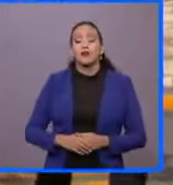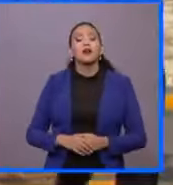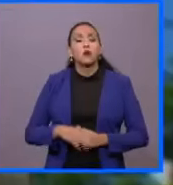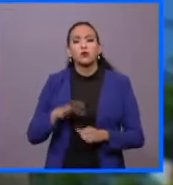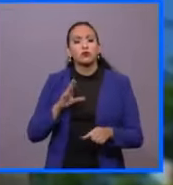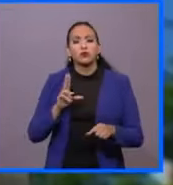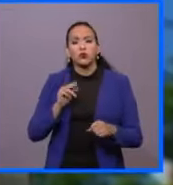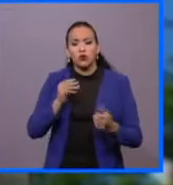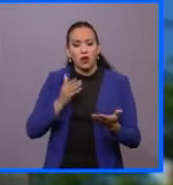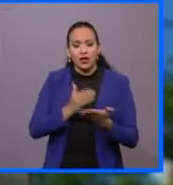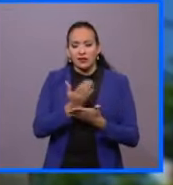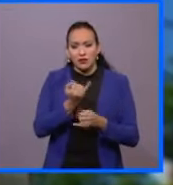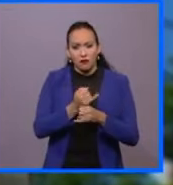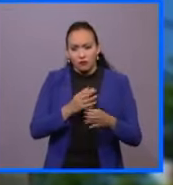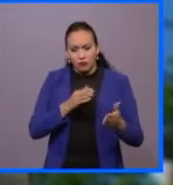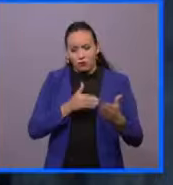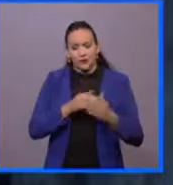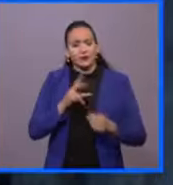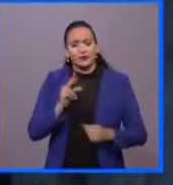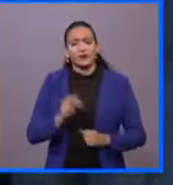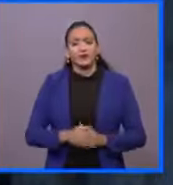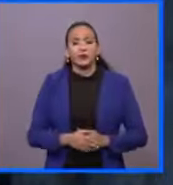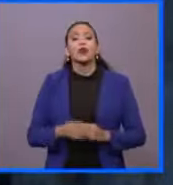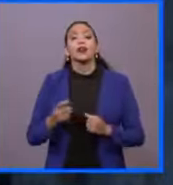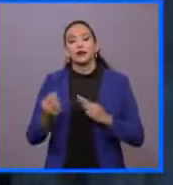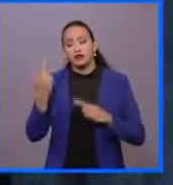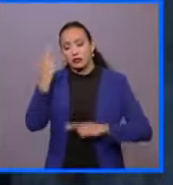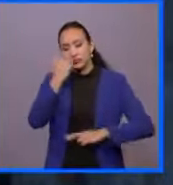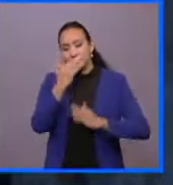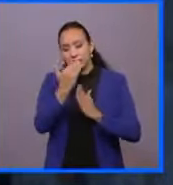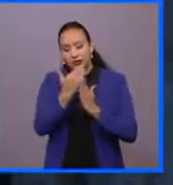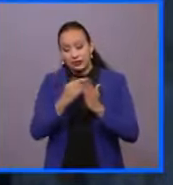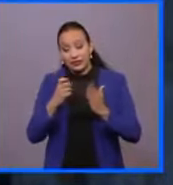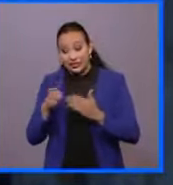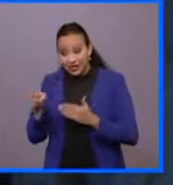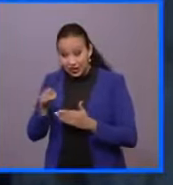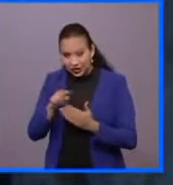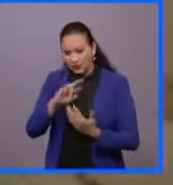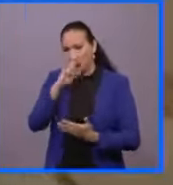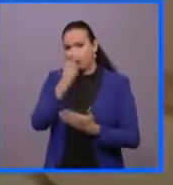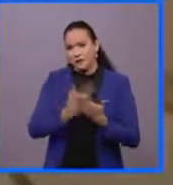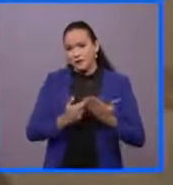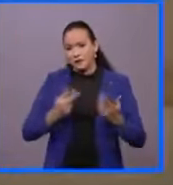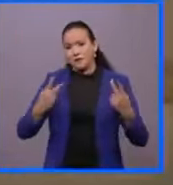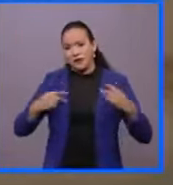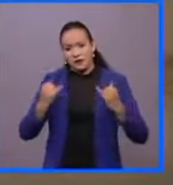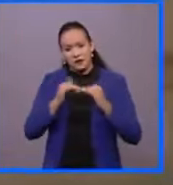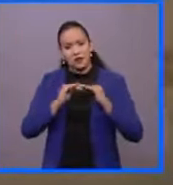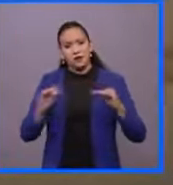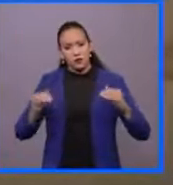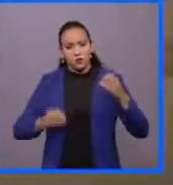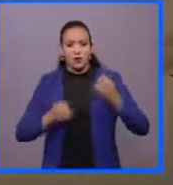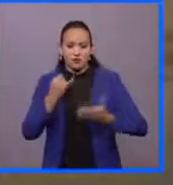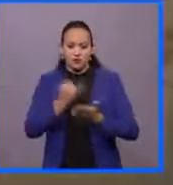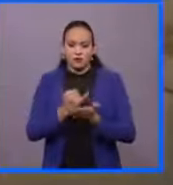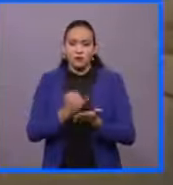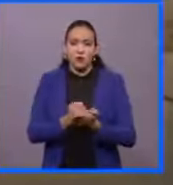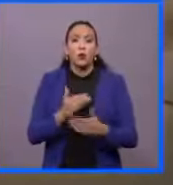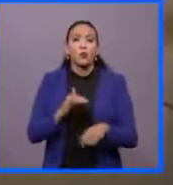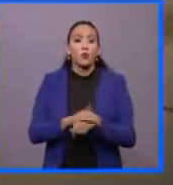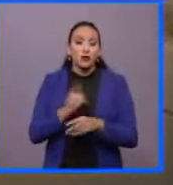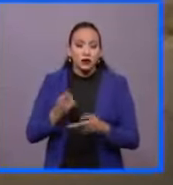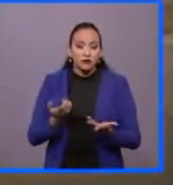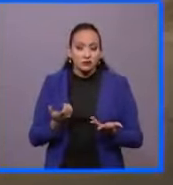de acceso a la información. El Pleno determinó que las disposiciones violaban el principio de proporcionalidad tributaria, ya que